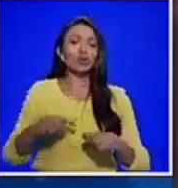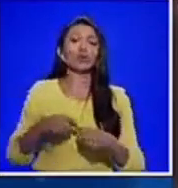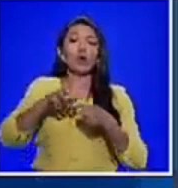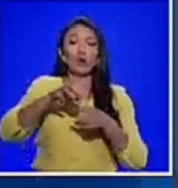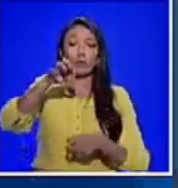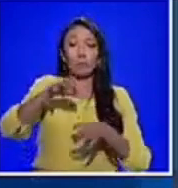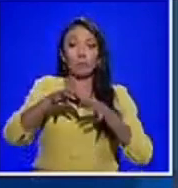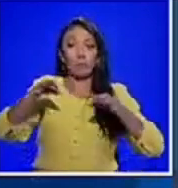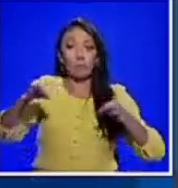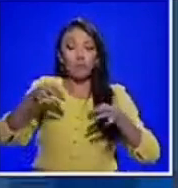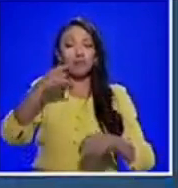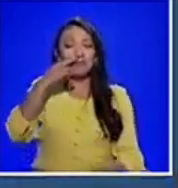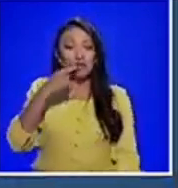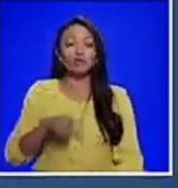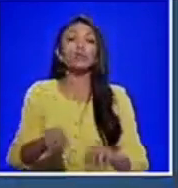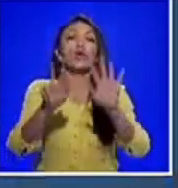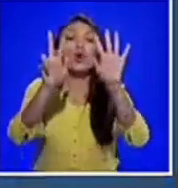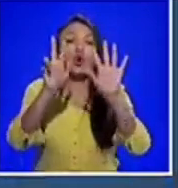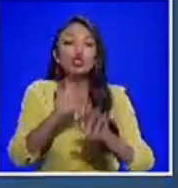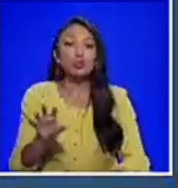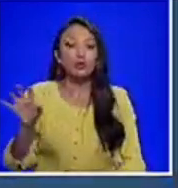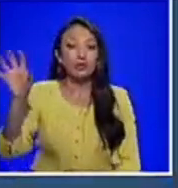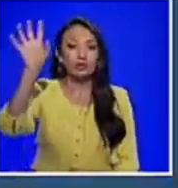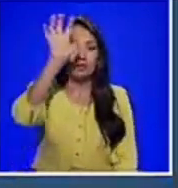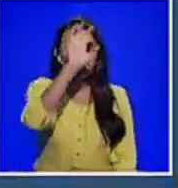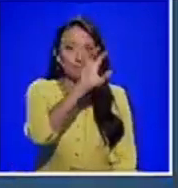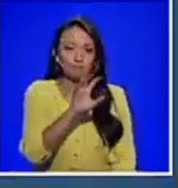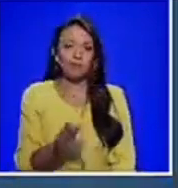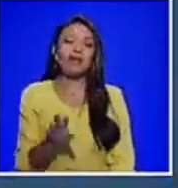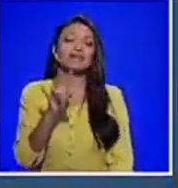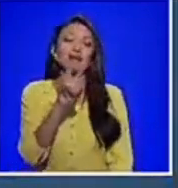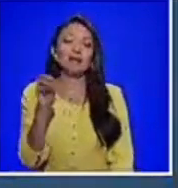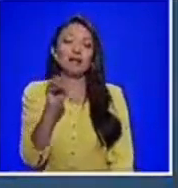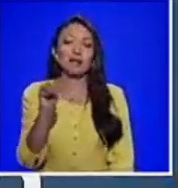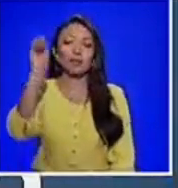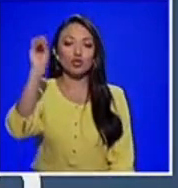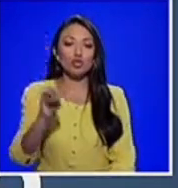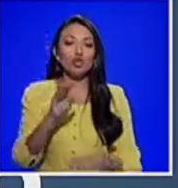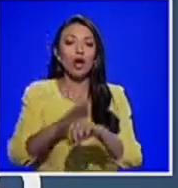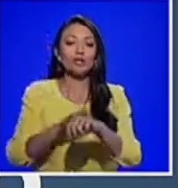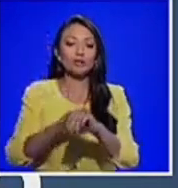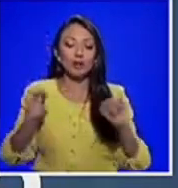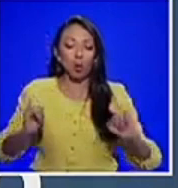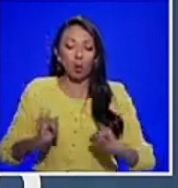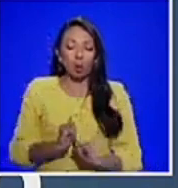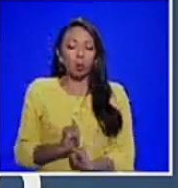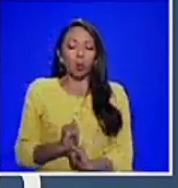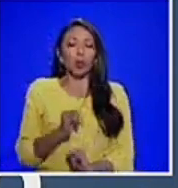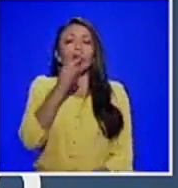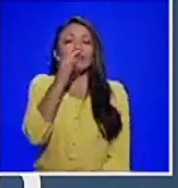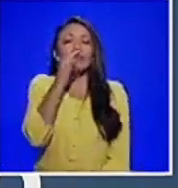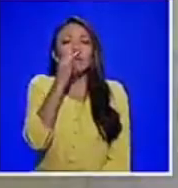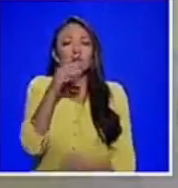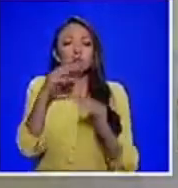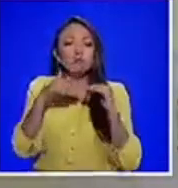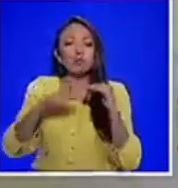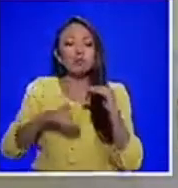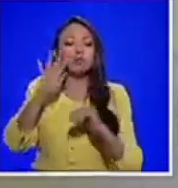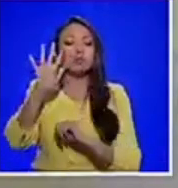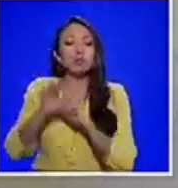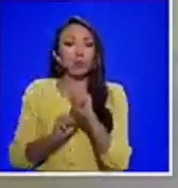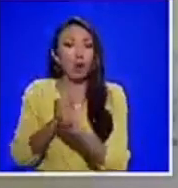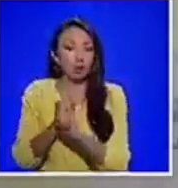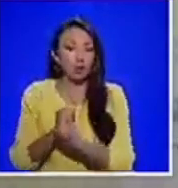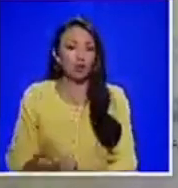niño. 8 provincias concentran el 70% de casos de desnutrición crónica infantil en menores de 5 años.